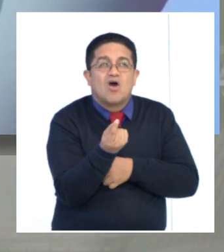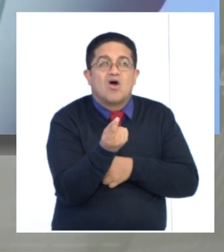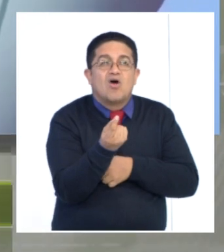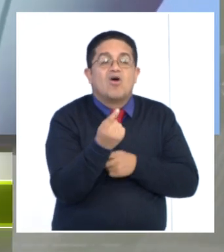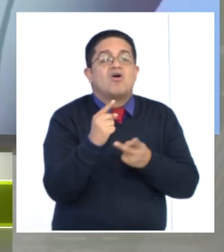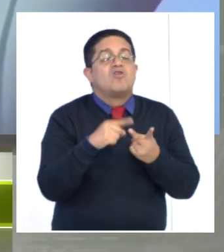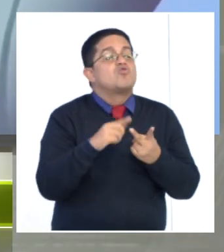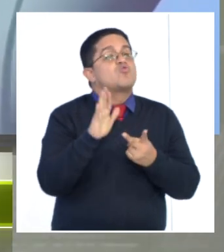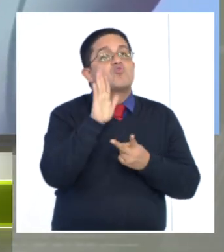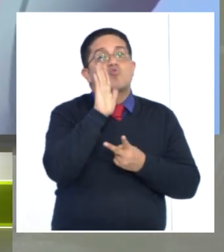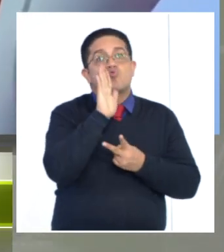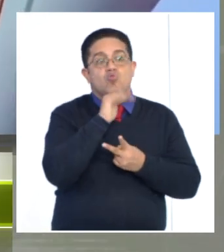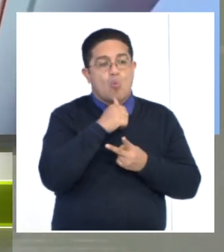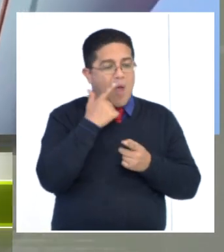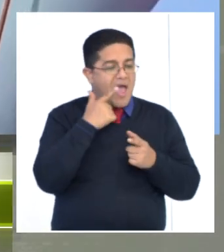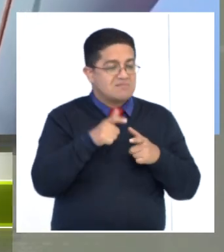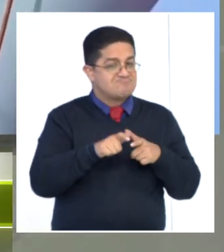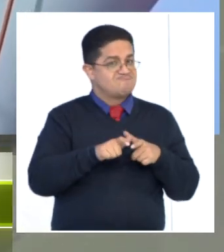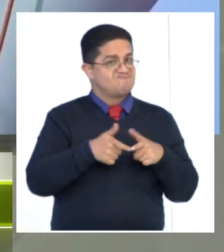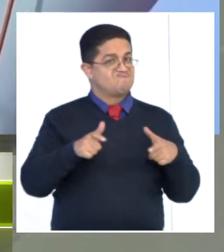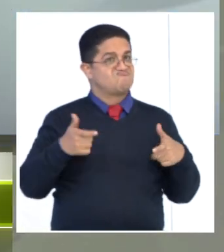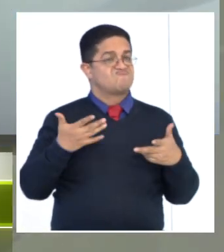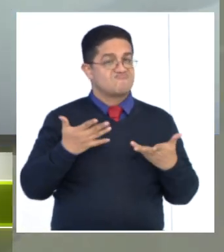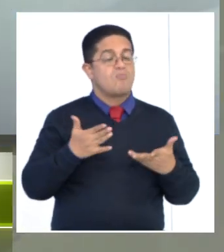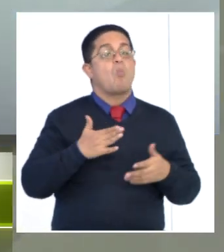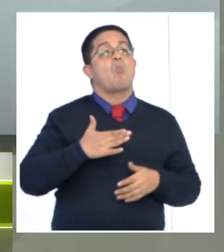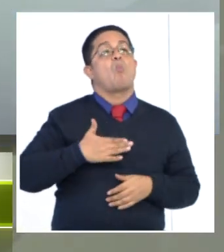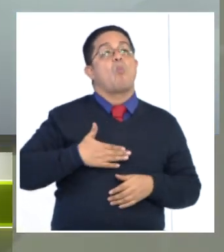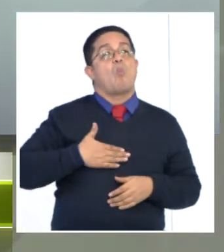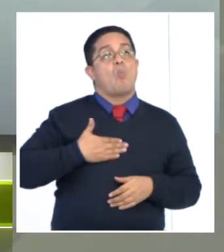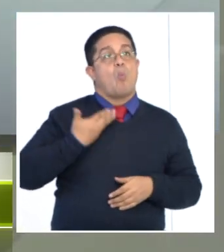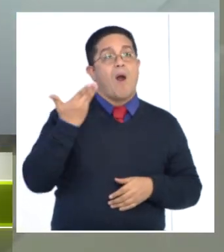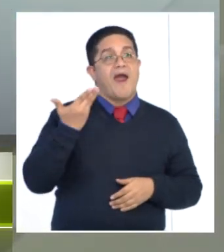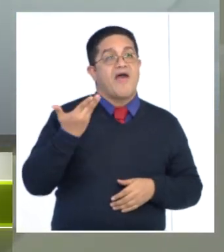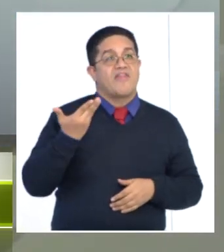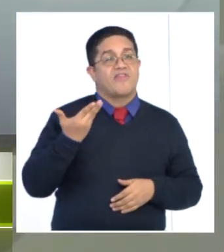un compromiso local alrededor, puede incluso